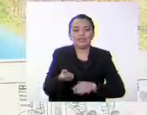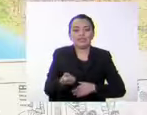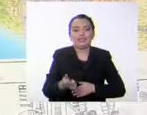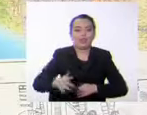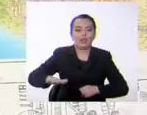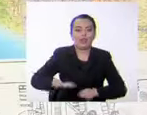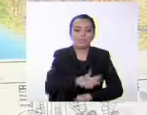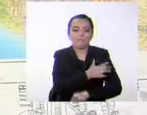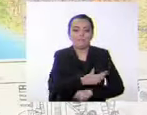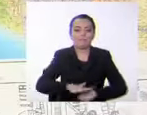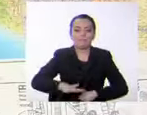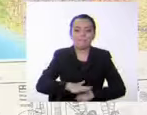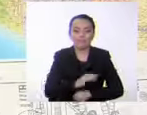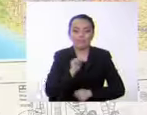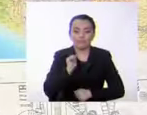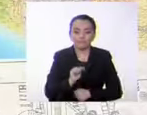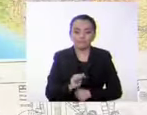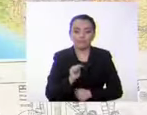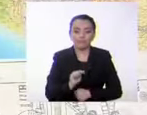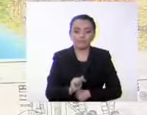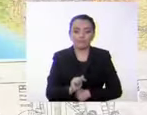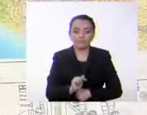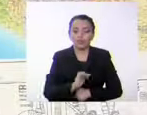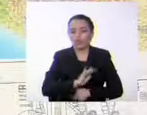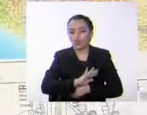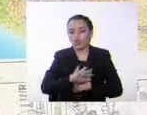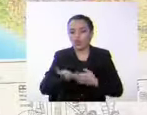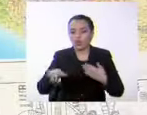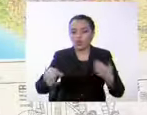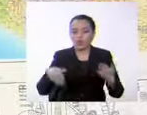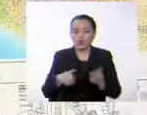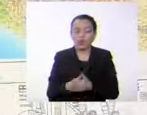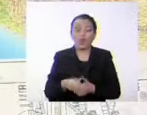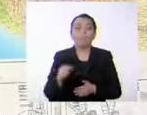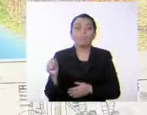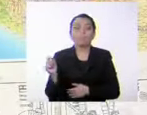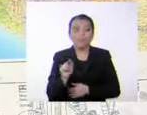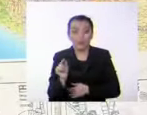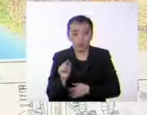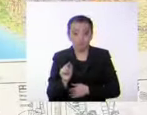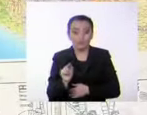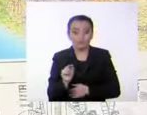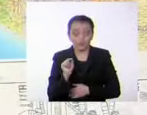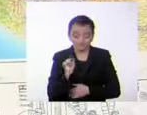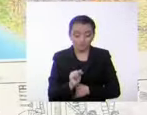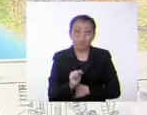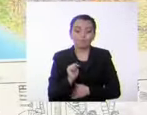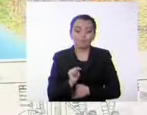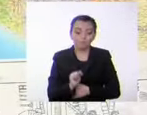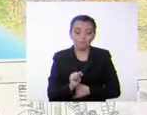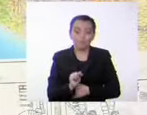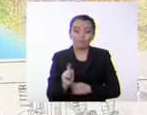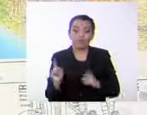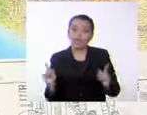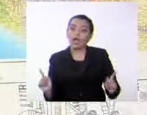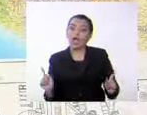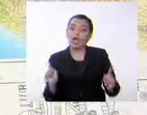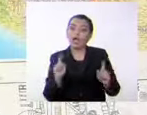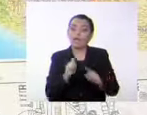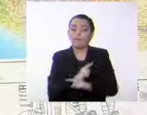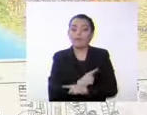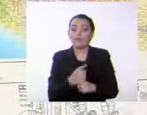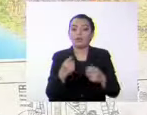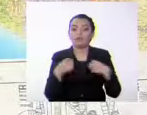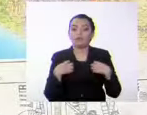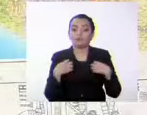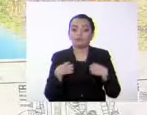vemos, estas vías en todo el territorio permitieron que esos asentamientos básicamente cambiaran la vida de nuestros